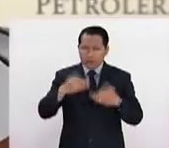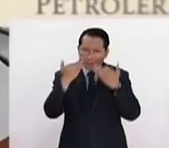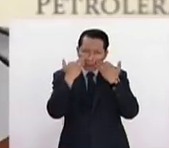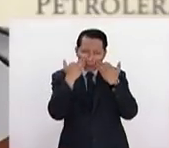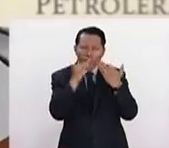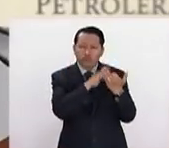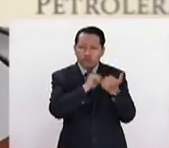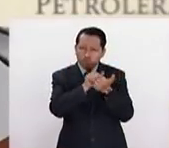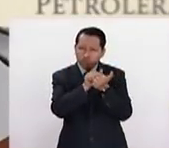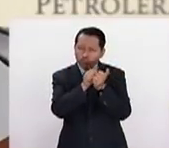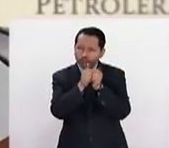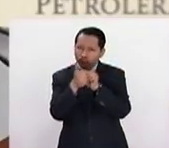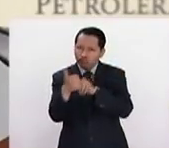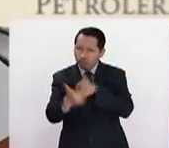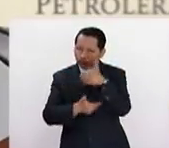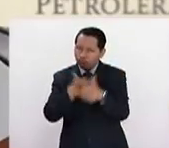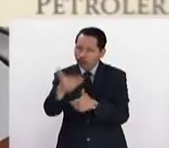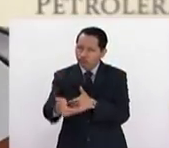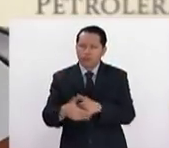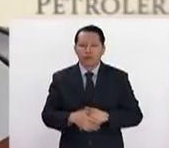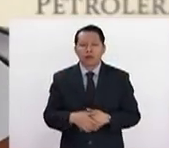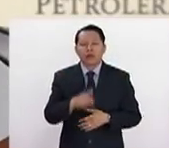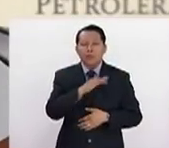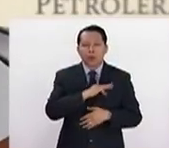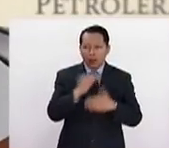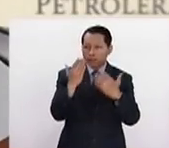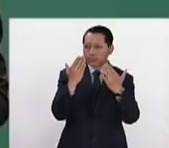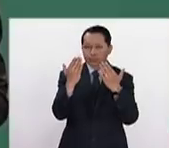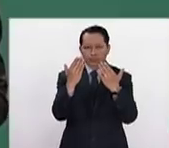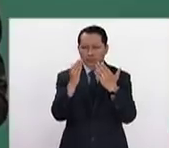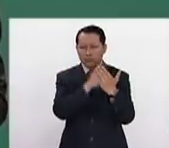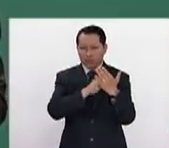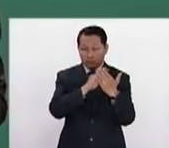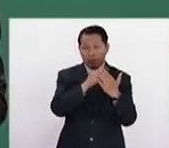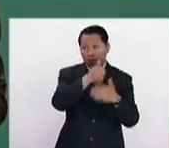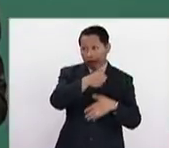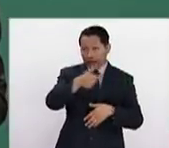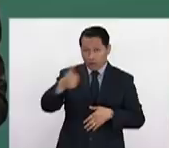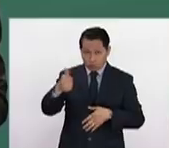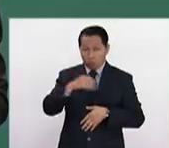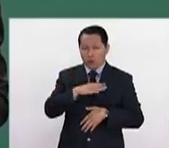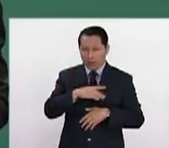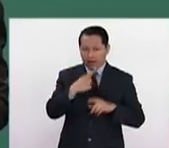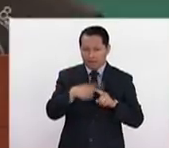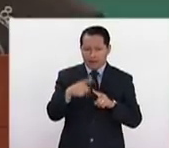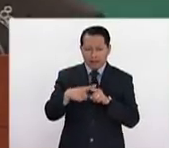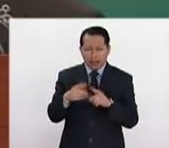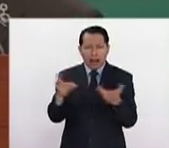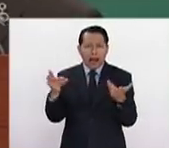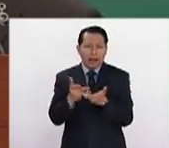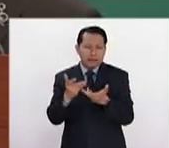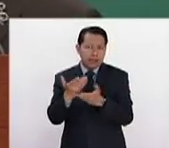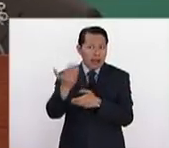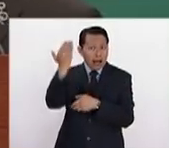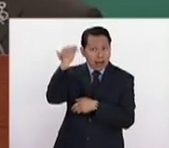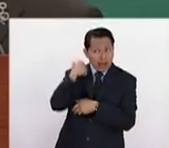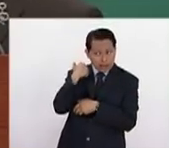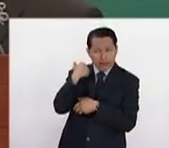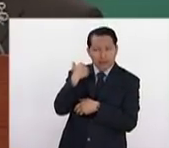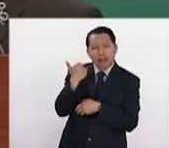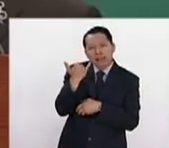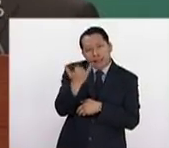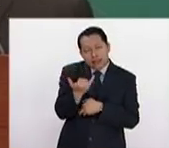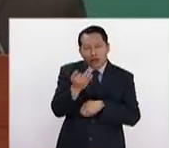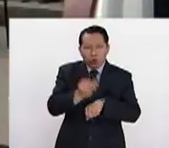transformación. Habremos de contrastar en cada uno de los actores las acciones de ayer con las posiciones de